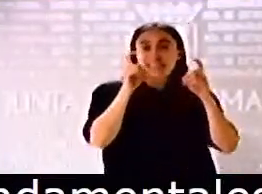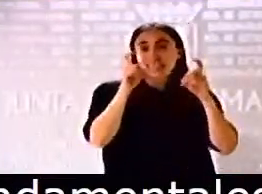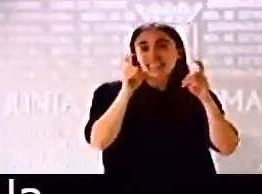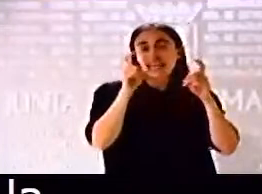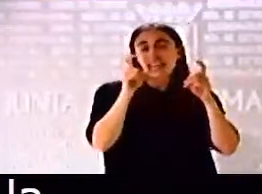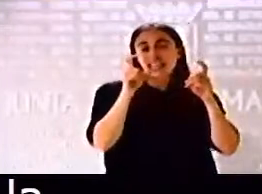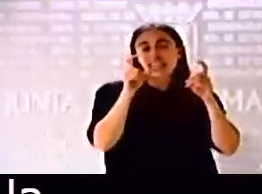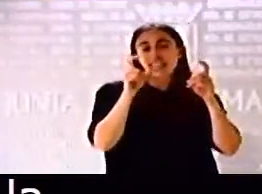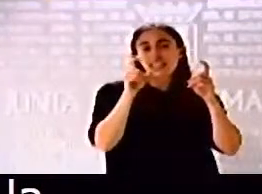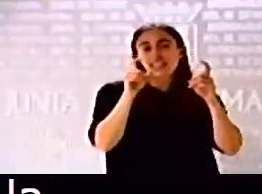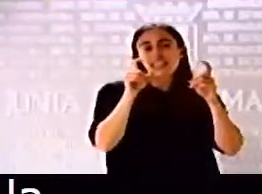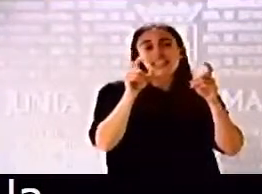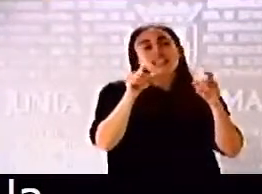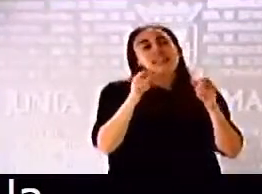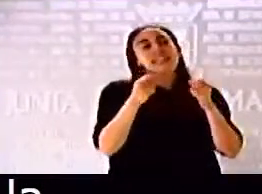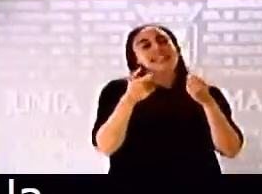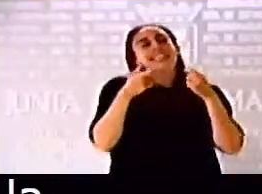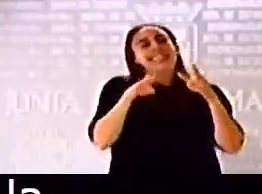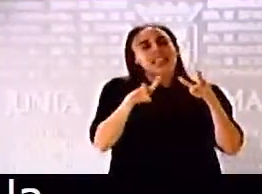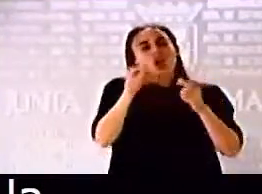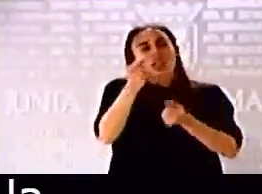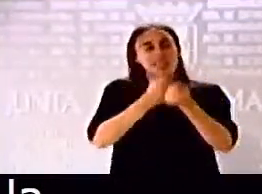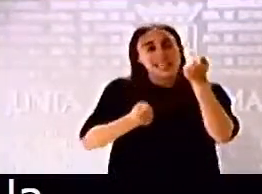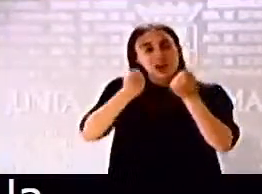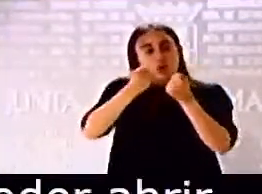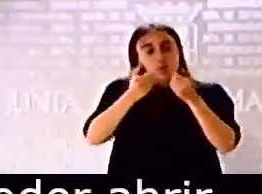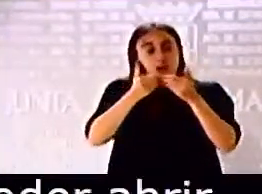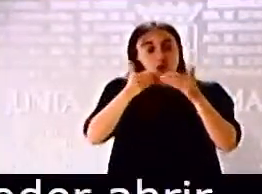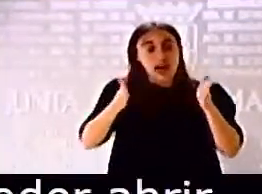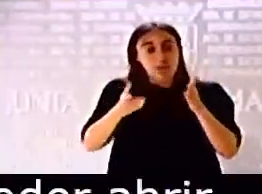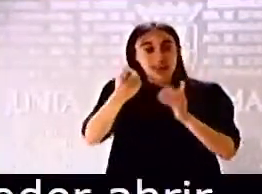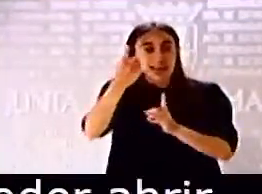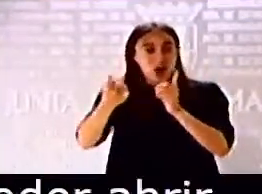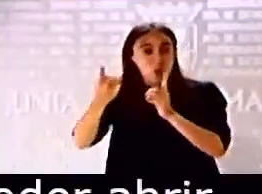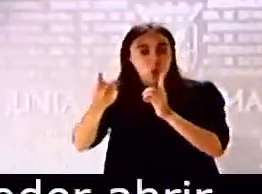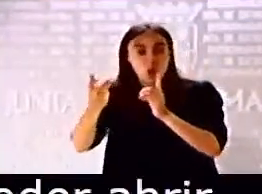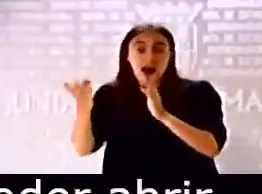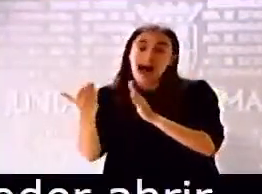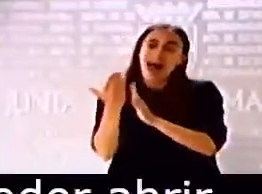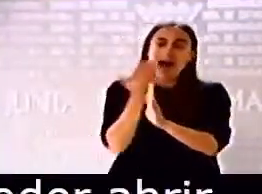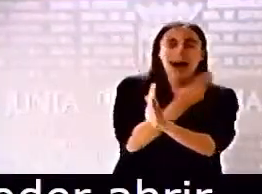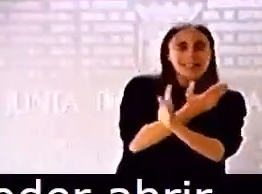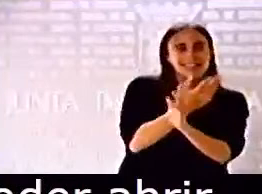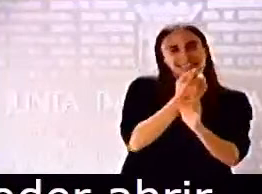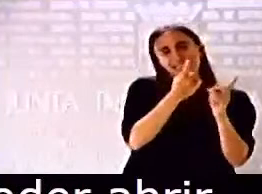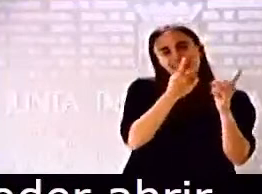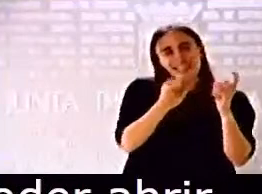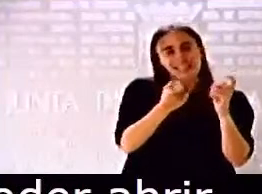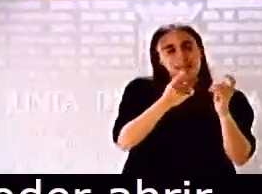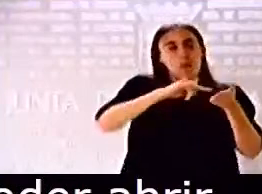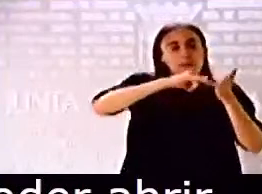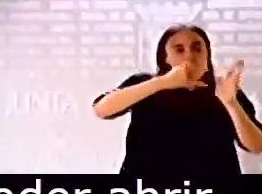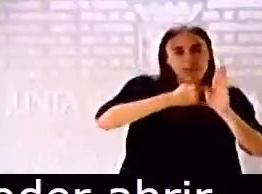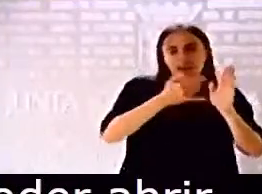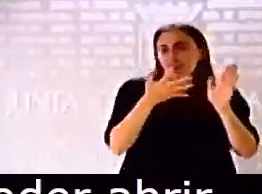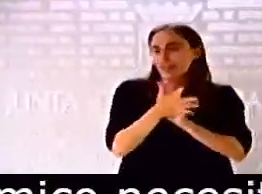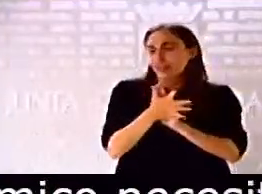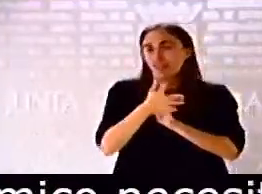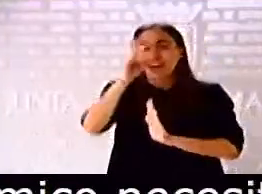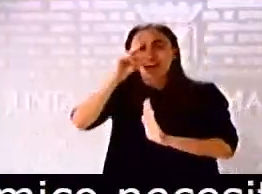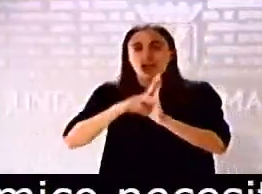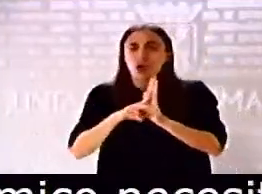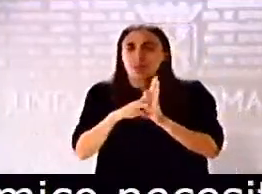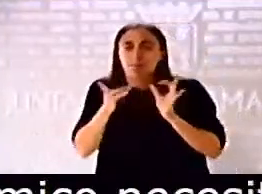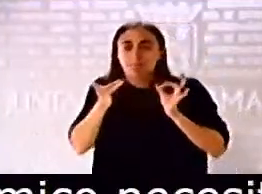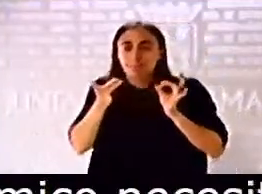determinados ámbitos del sector económico necesitan una planificación y no podíamos tomar decisiones apresuradas. Yo creo que con una